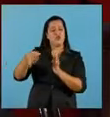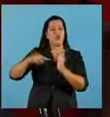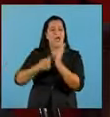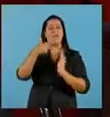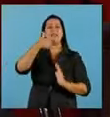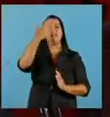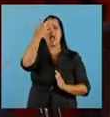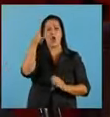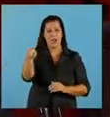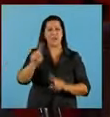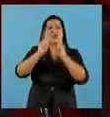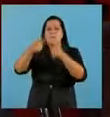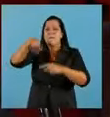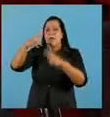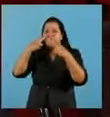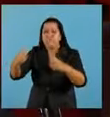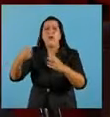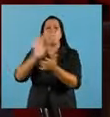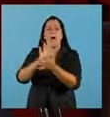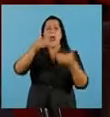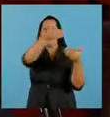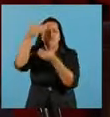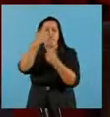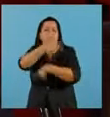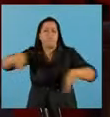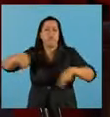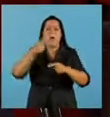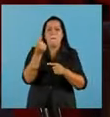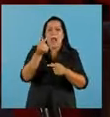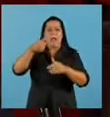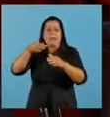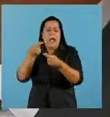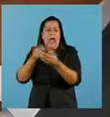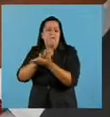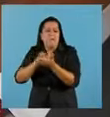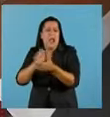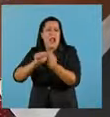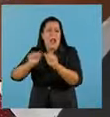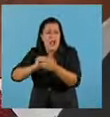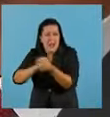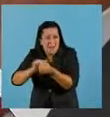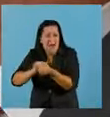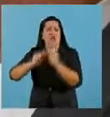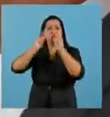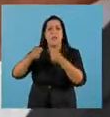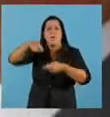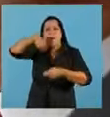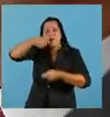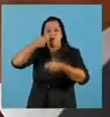estar orientada a la investigación de la trata de personas, el lavado de dinero y el narcotráfico.